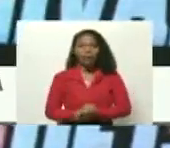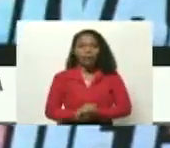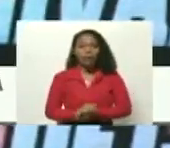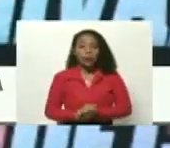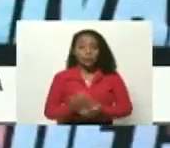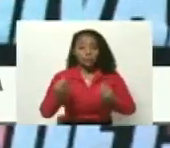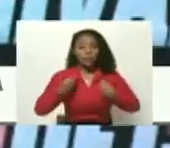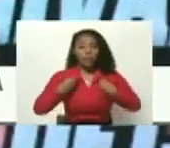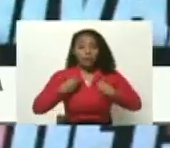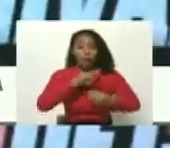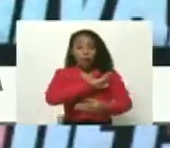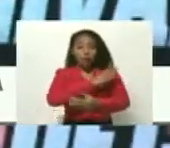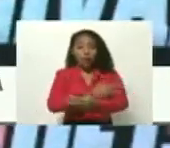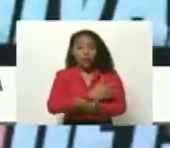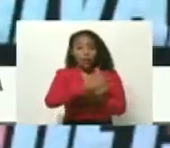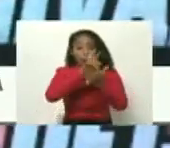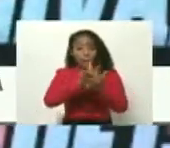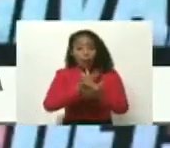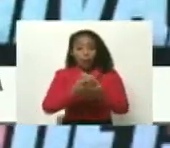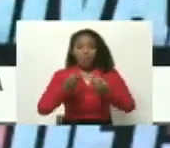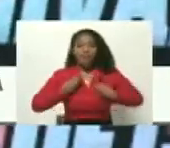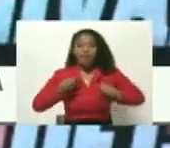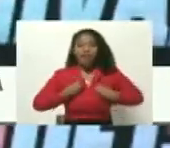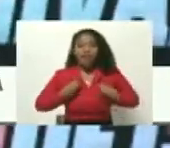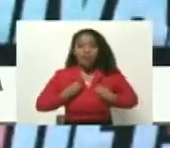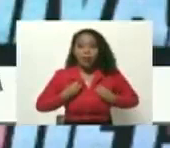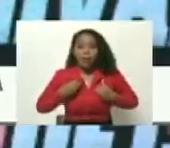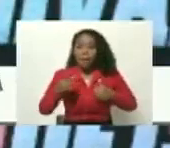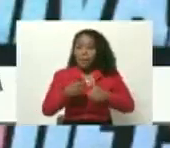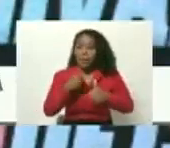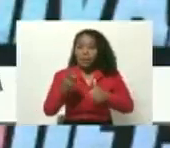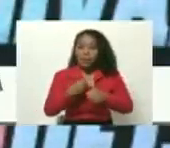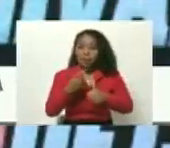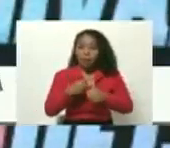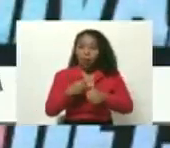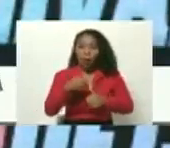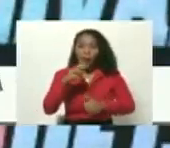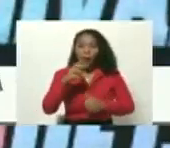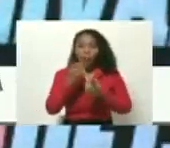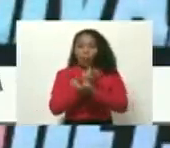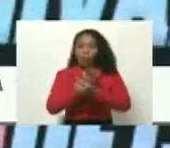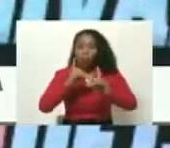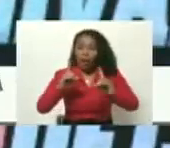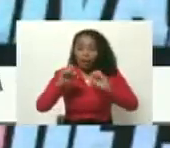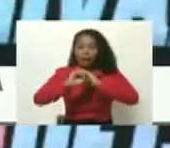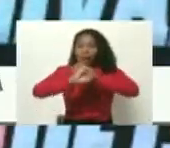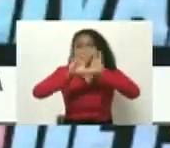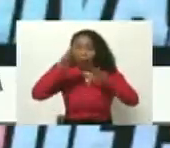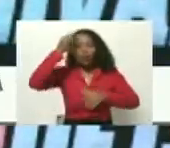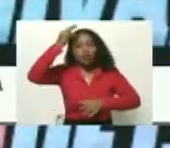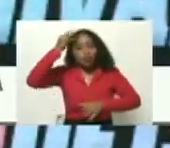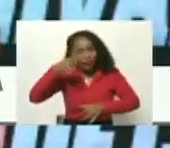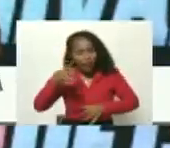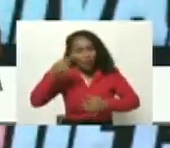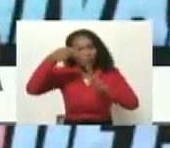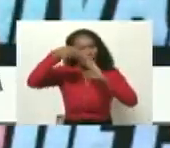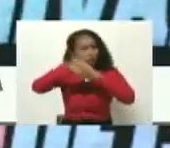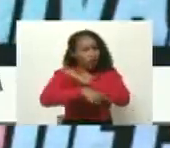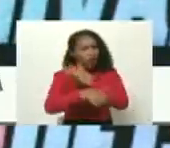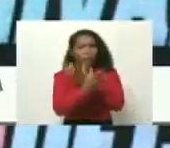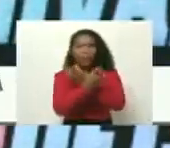permanece viva su Fuerza Armada, con sus principios, sus convicciones democráticas, profundamente